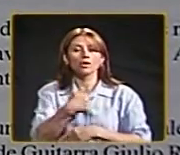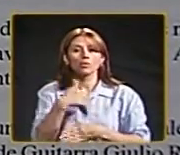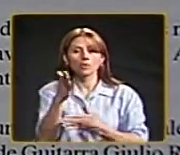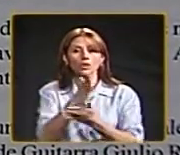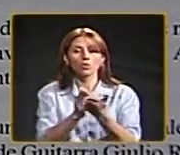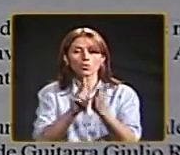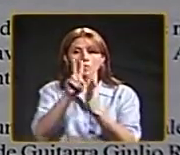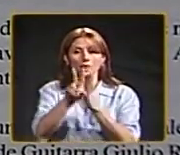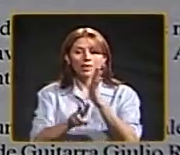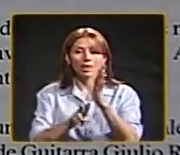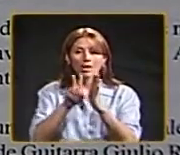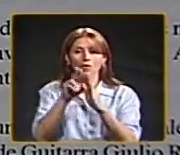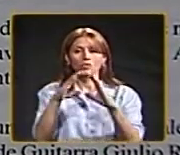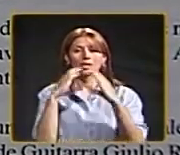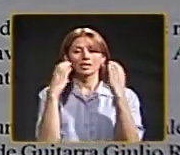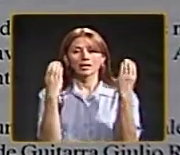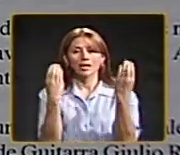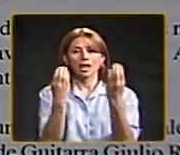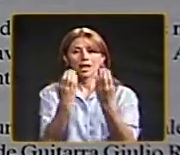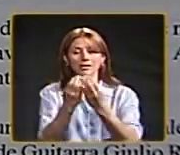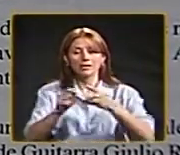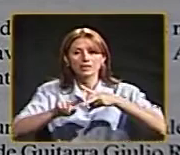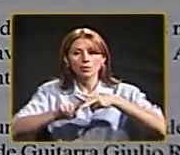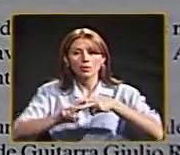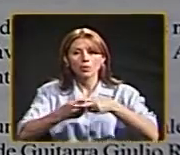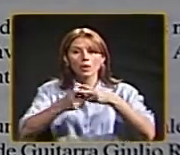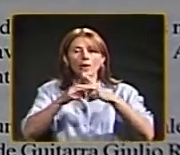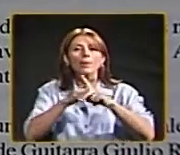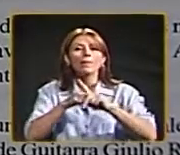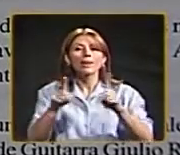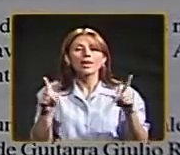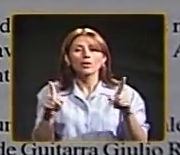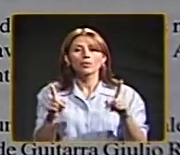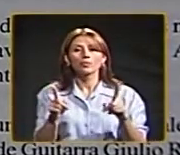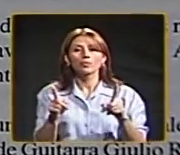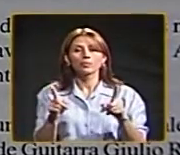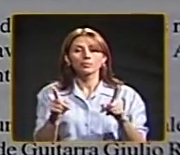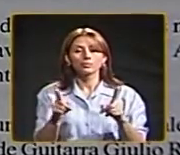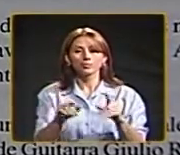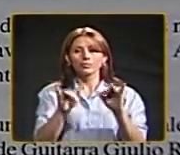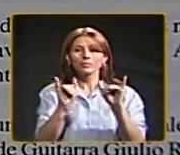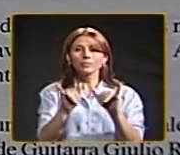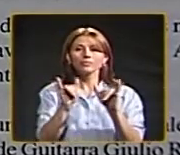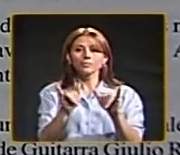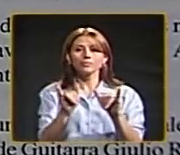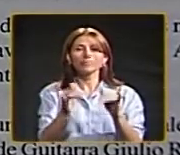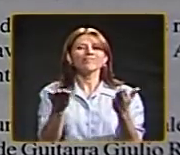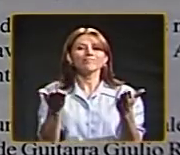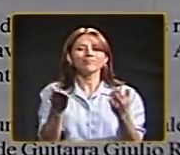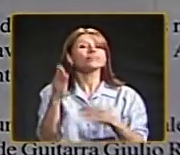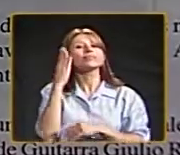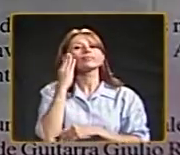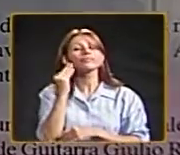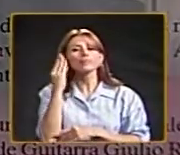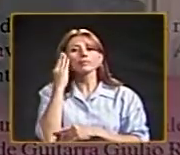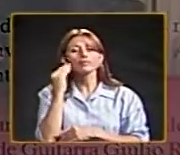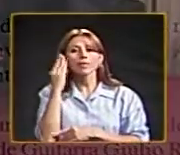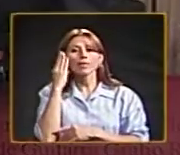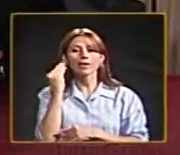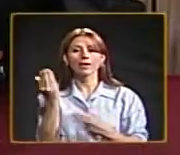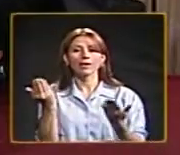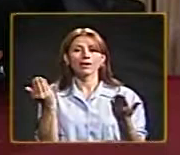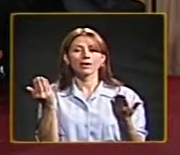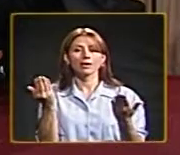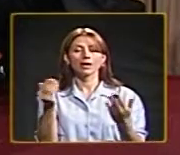clases maestras y esto. Pero sobre todo lo que queda es las clases. La experiencia sí, en los muchachos, ¿no?